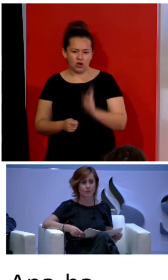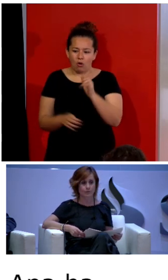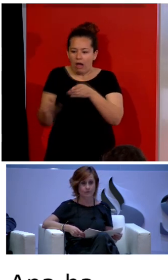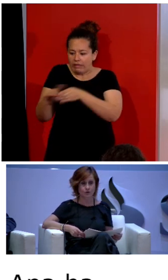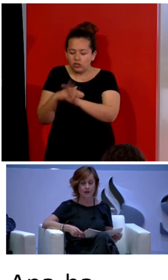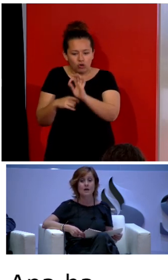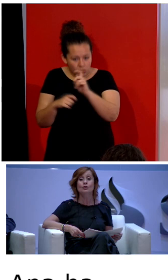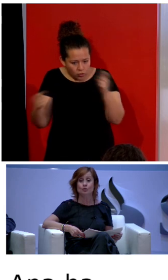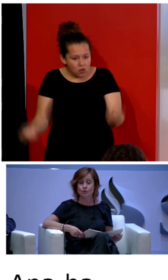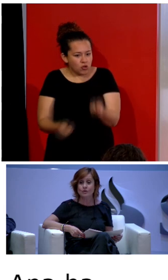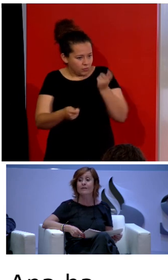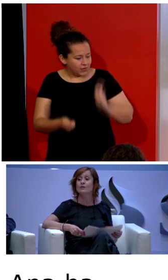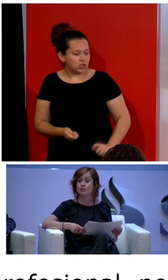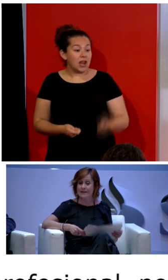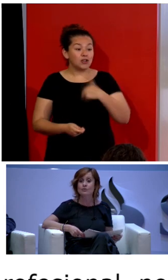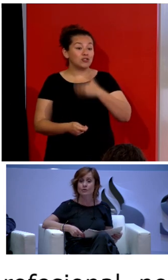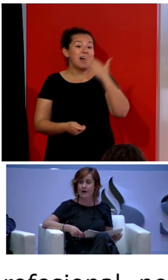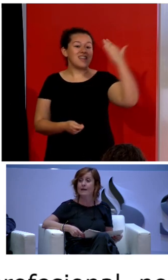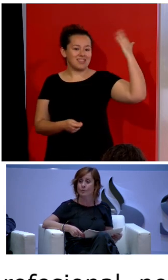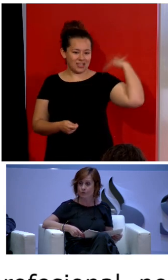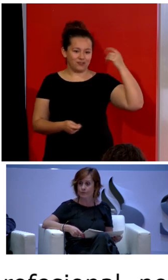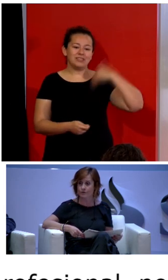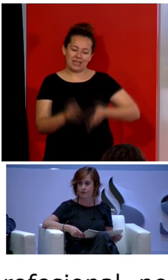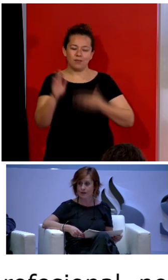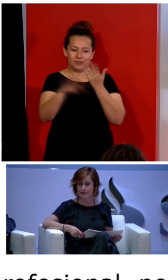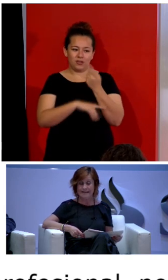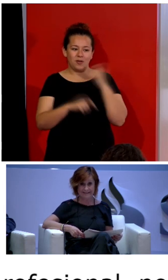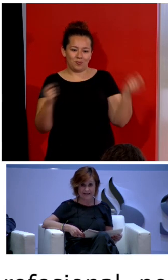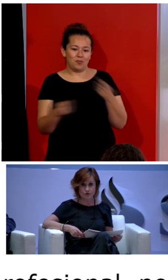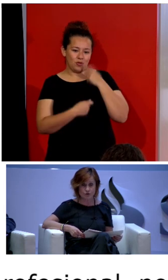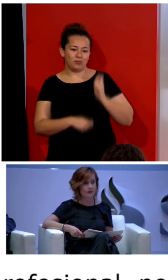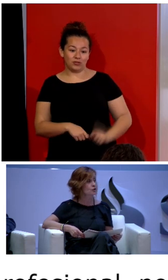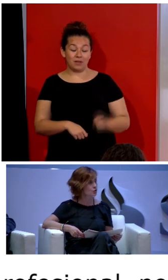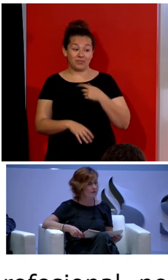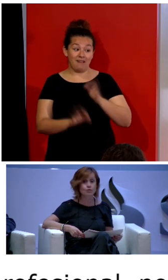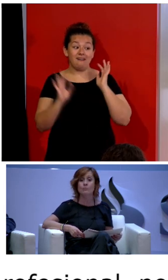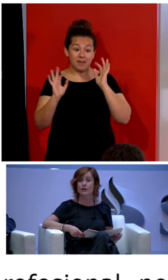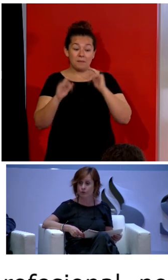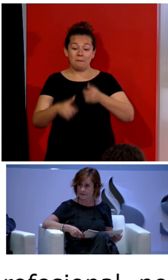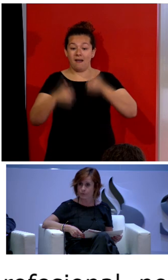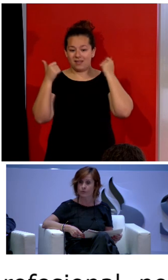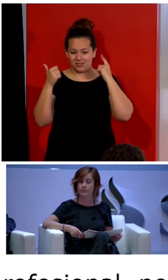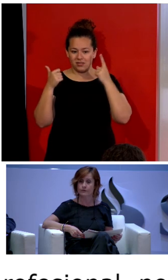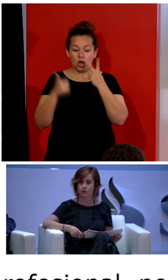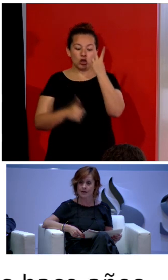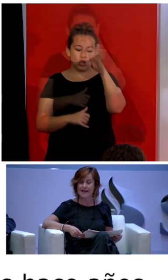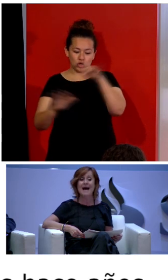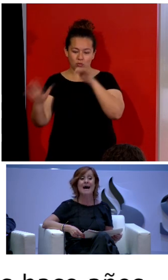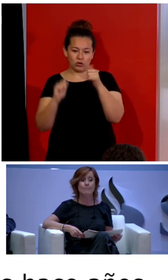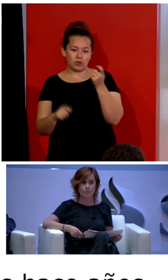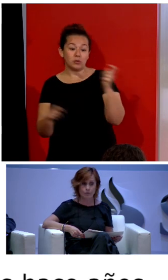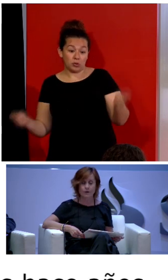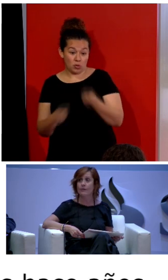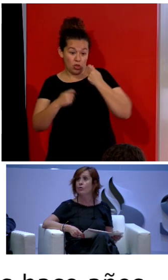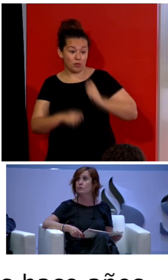la promoción profesional. Nosotros hace años que ya hemos ido a la promoción profesional. De hecho, hemos hecho ya 2 convocatorias de promoción profesional.